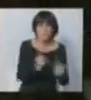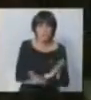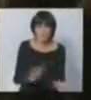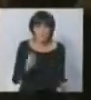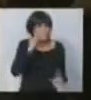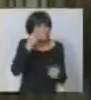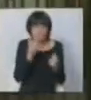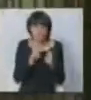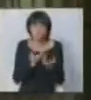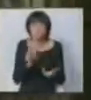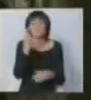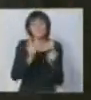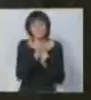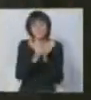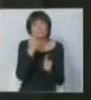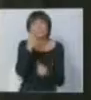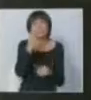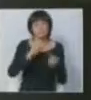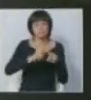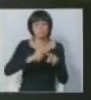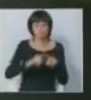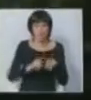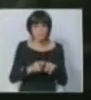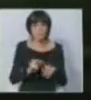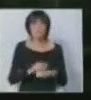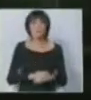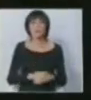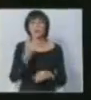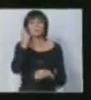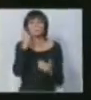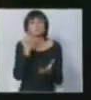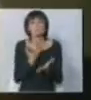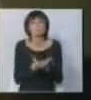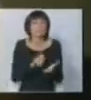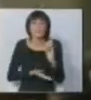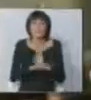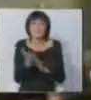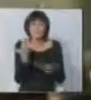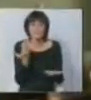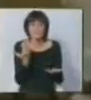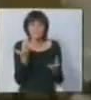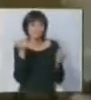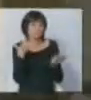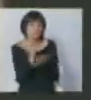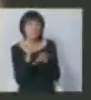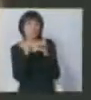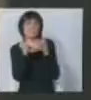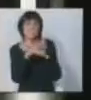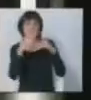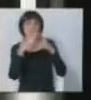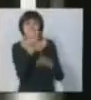actor, pero bueno, de Frank Underwood, un político, y te muestra todo lo que sucede en la Casa